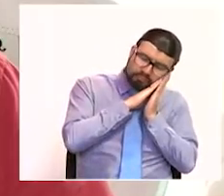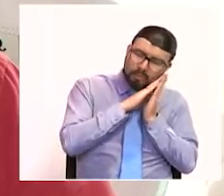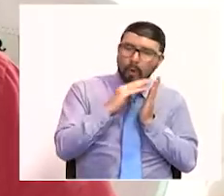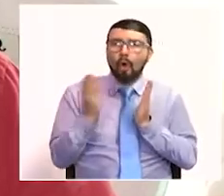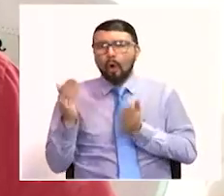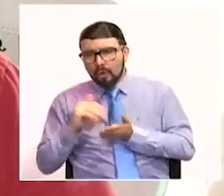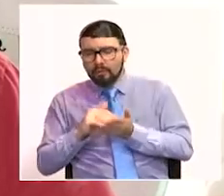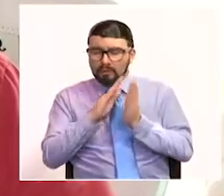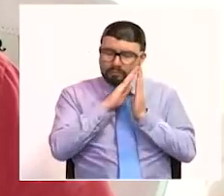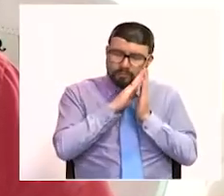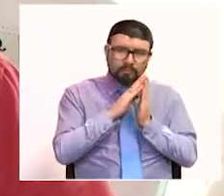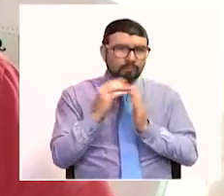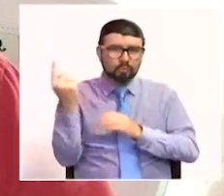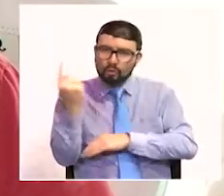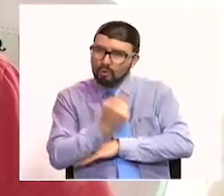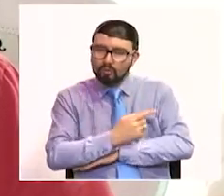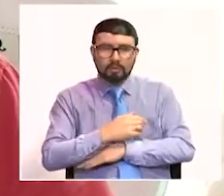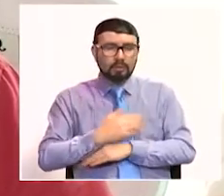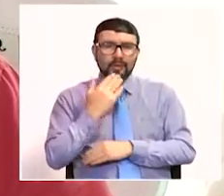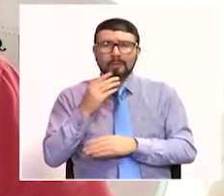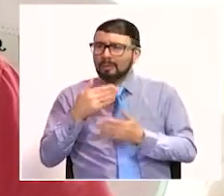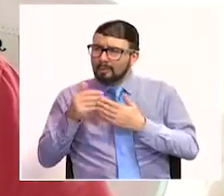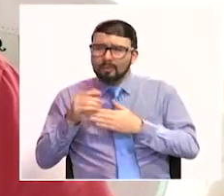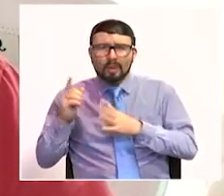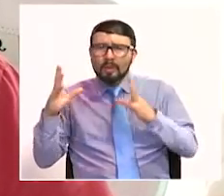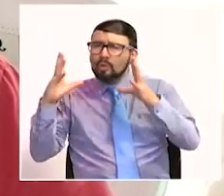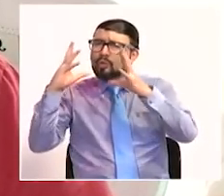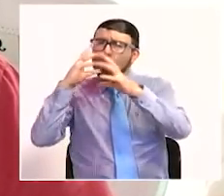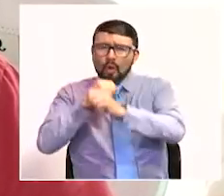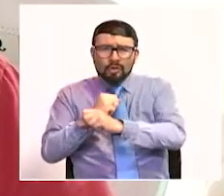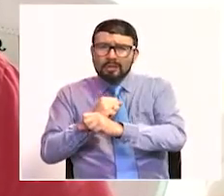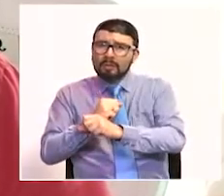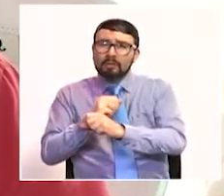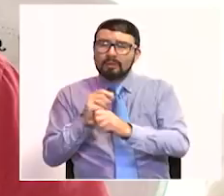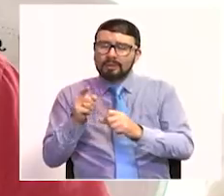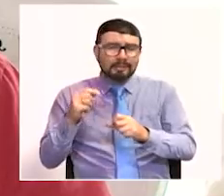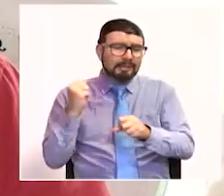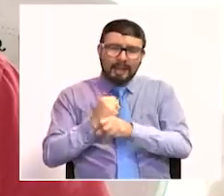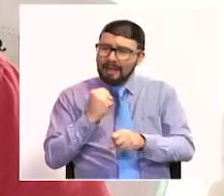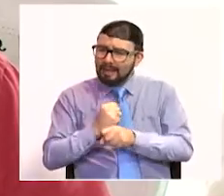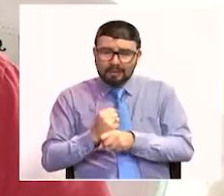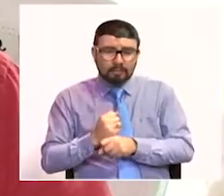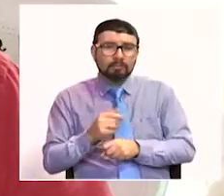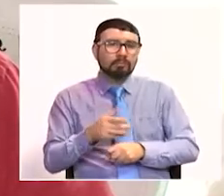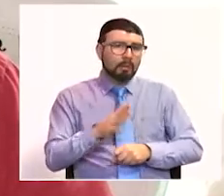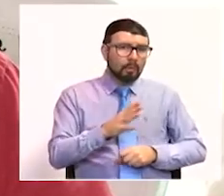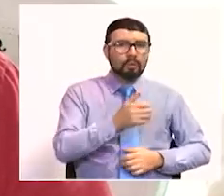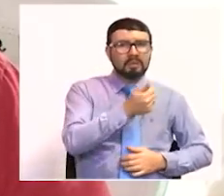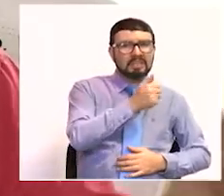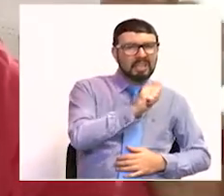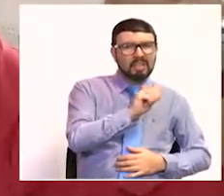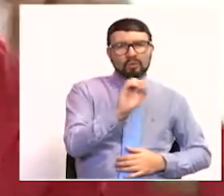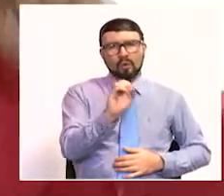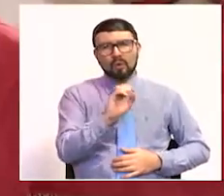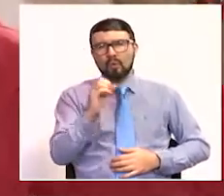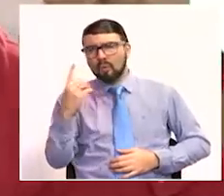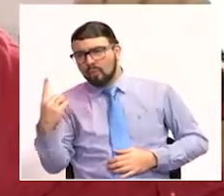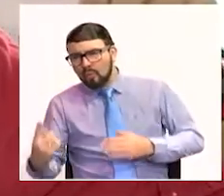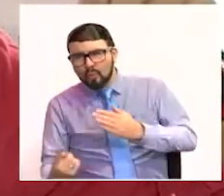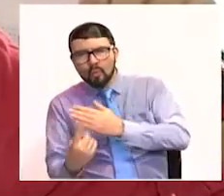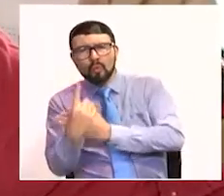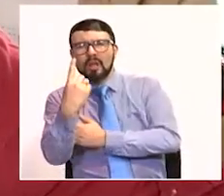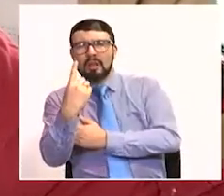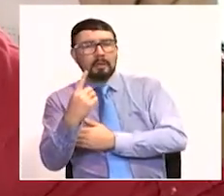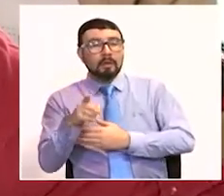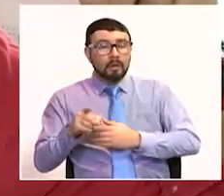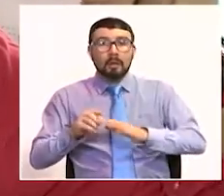posible, así tengan que trabajar de noche, hacer una pausa activa entre las 10 y la 1 de la mañana, a cualquiera de